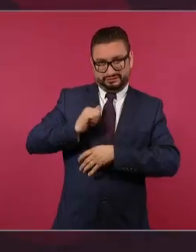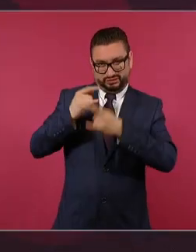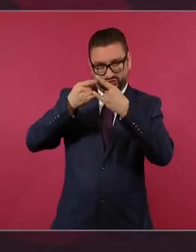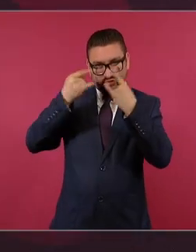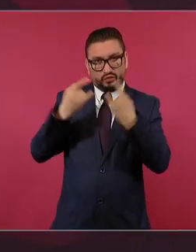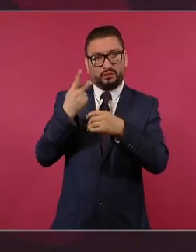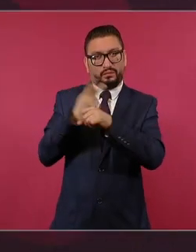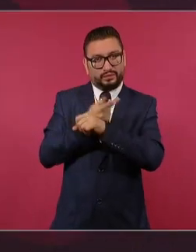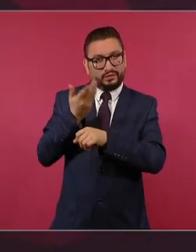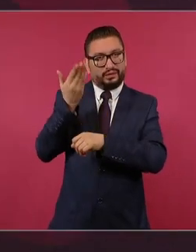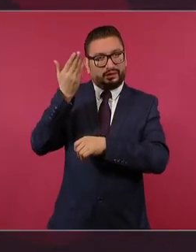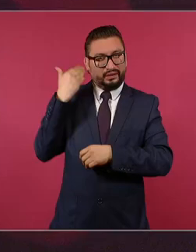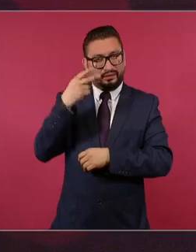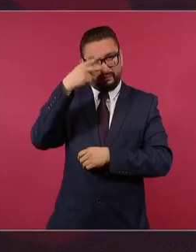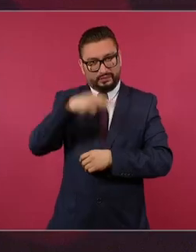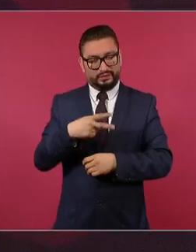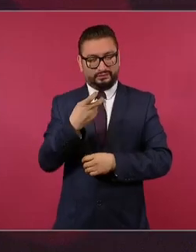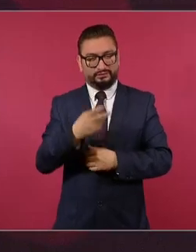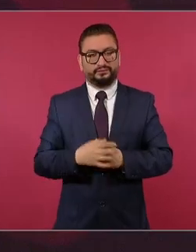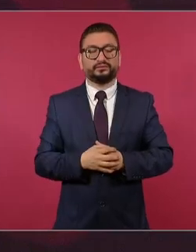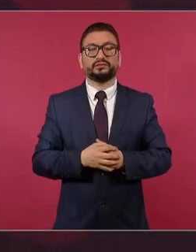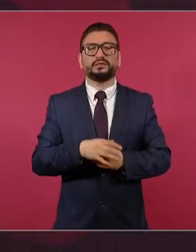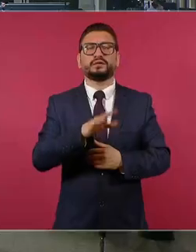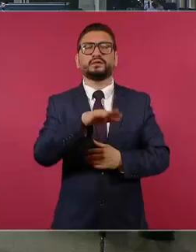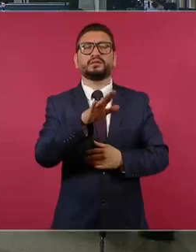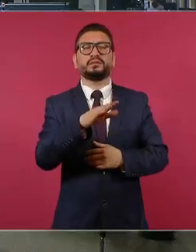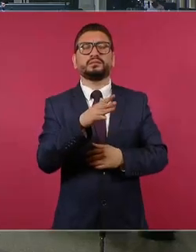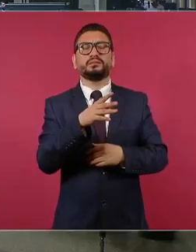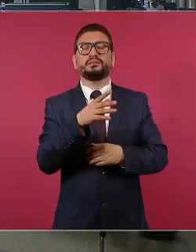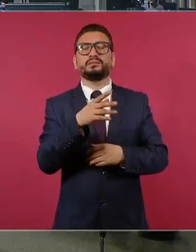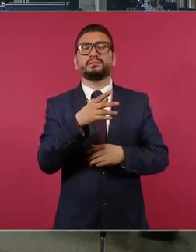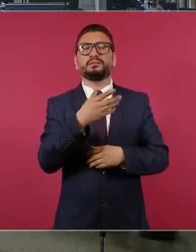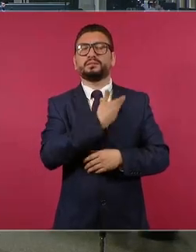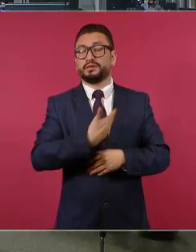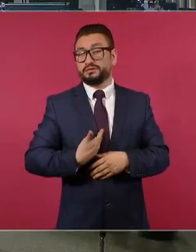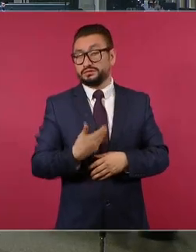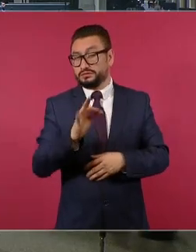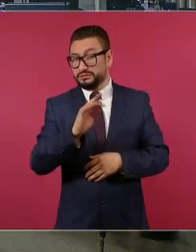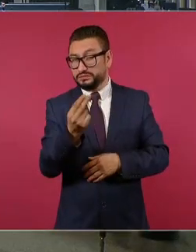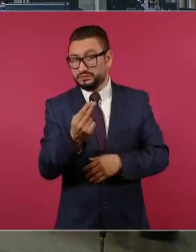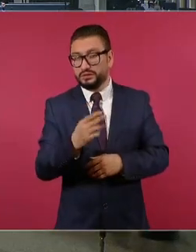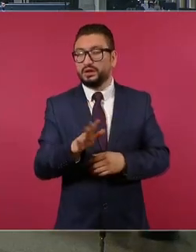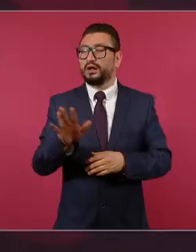México profundo. No habría necesidad, presidente, pues, de entonces, que… Entonces, por eso